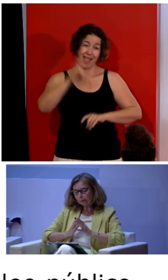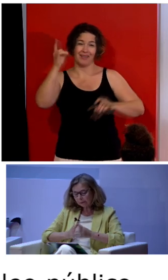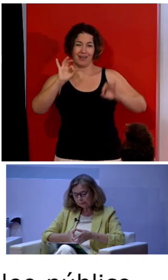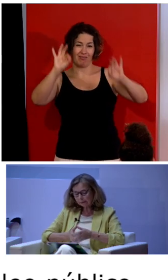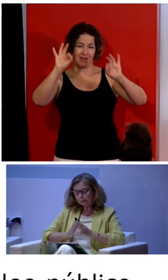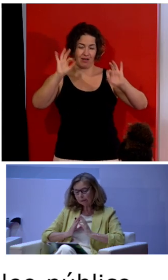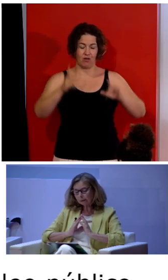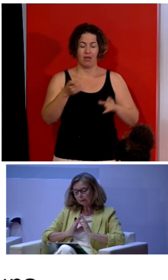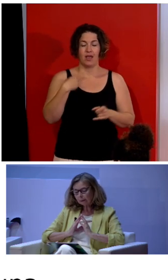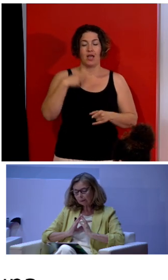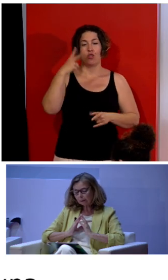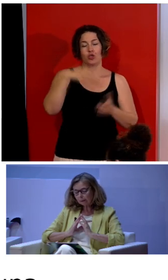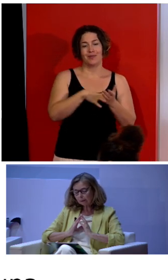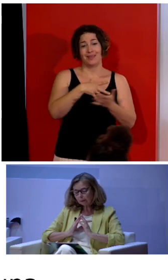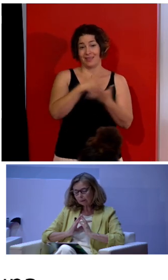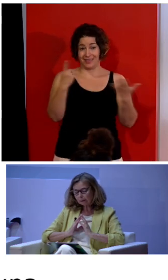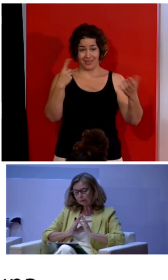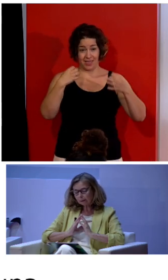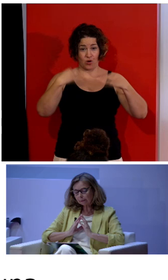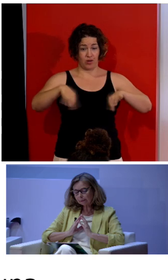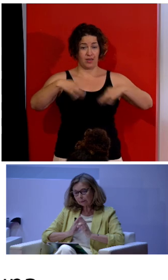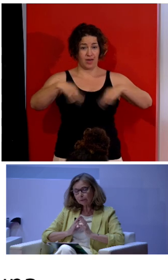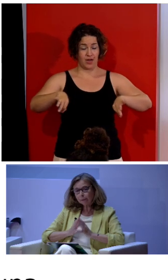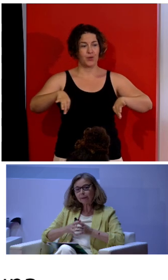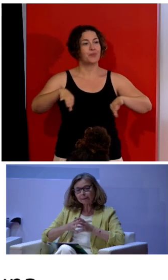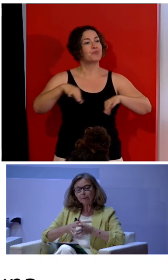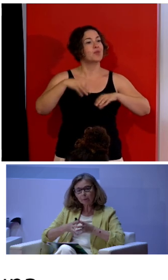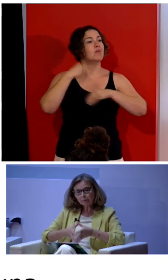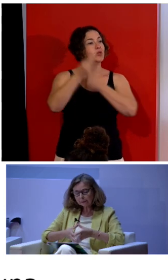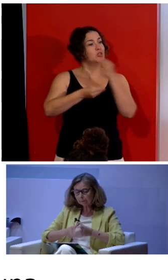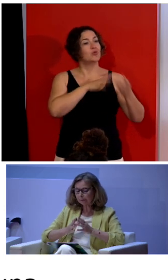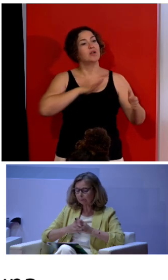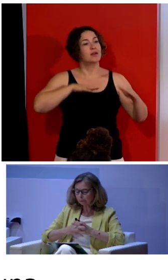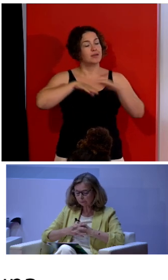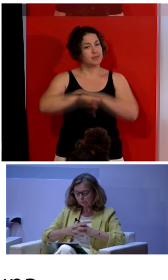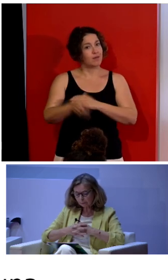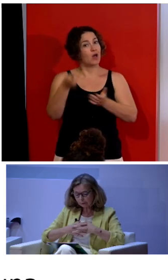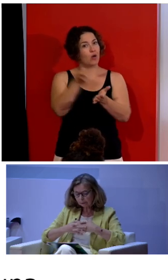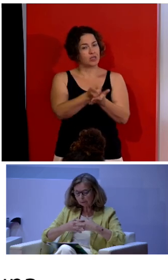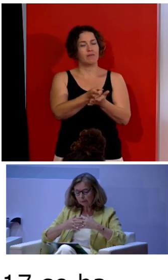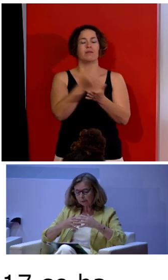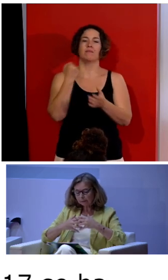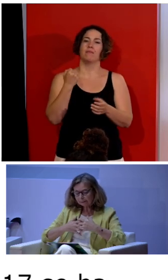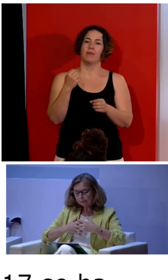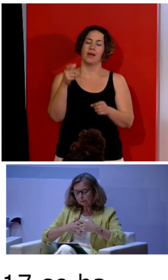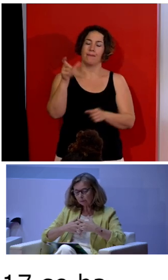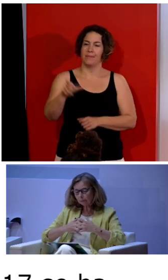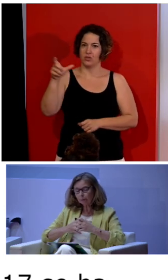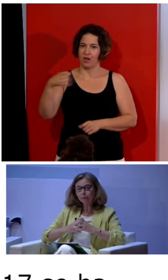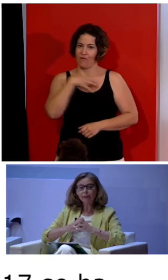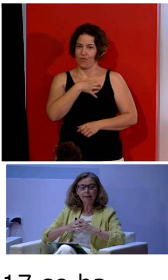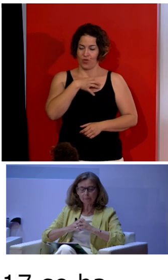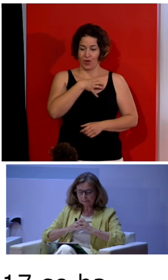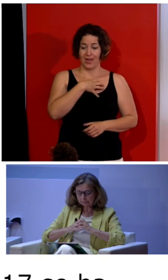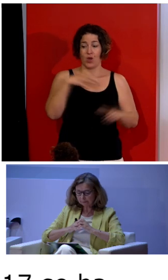del 2017, se ha hecho también una reserva nuevamente para personal funcionario, y en este caso el cuerpo